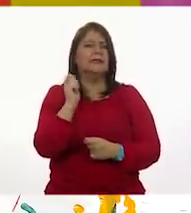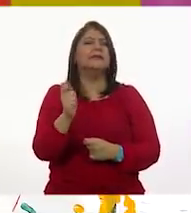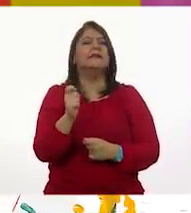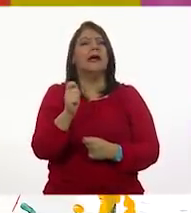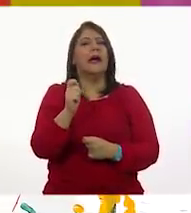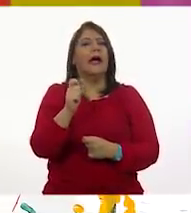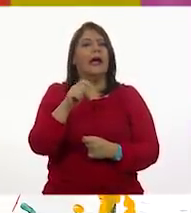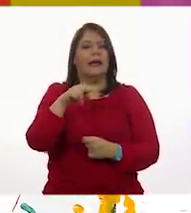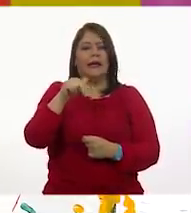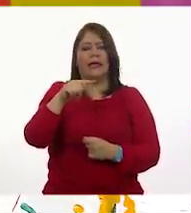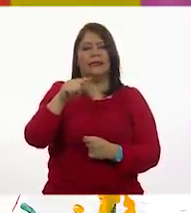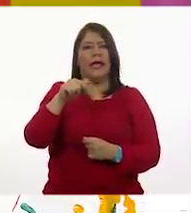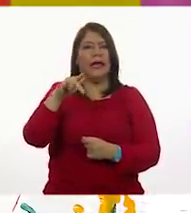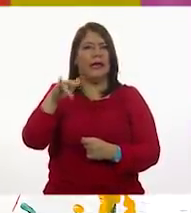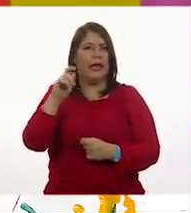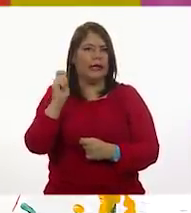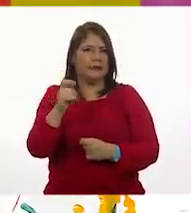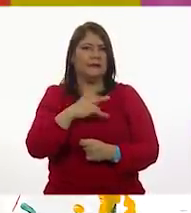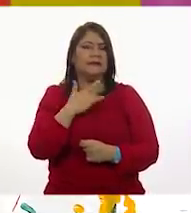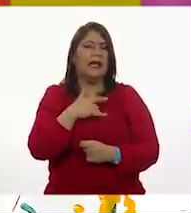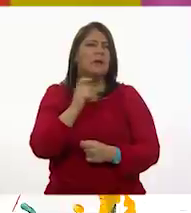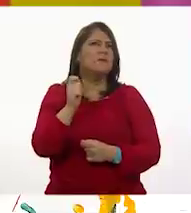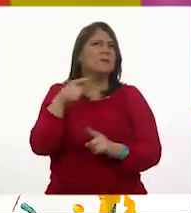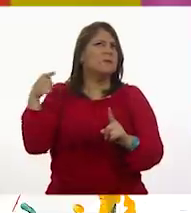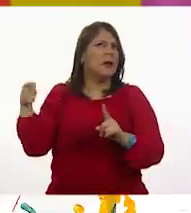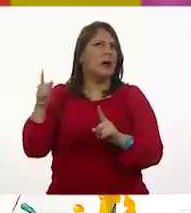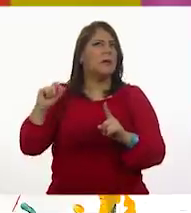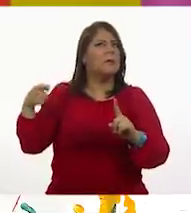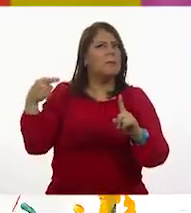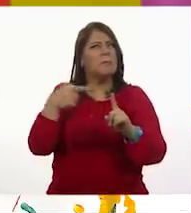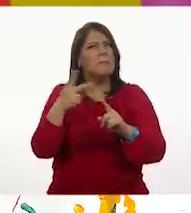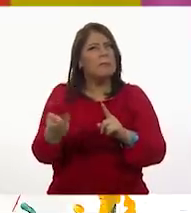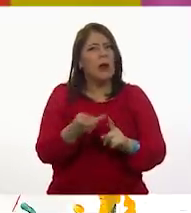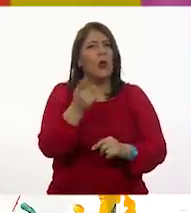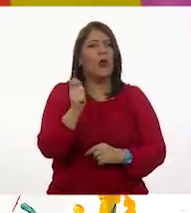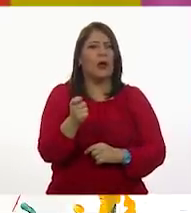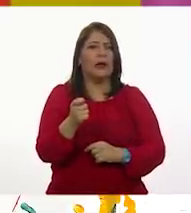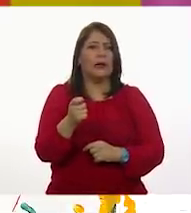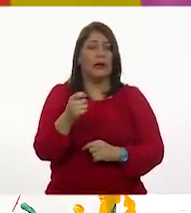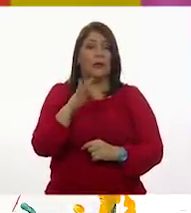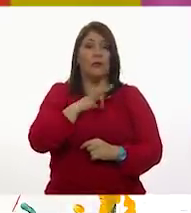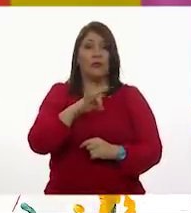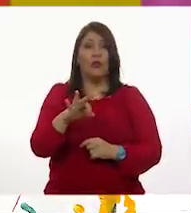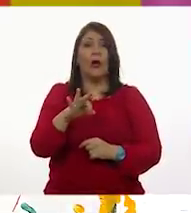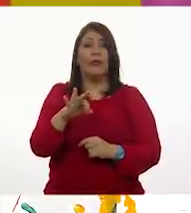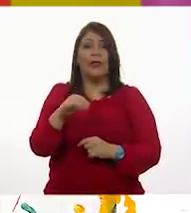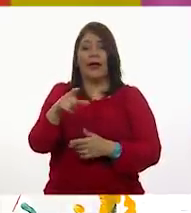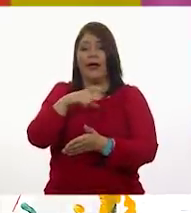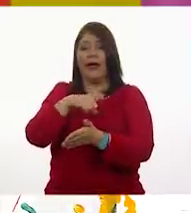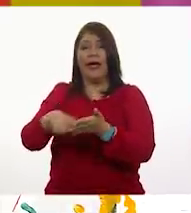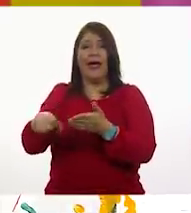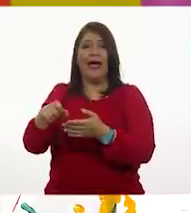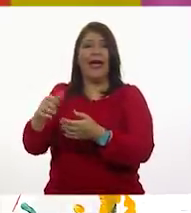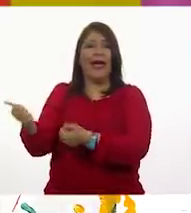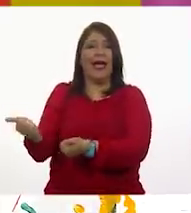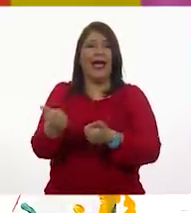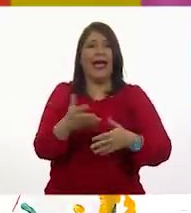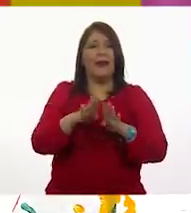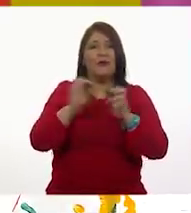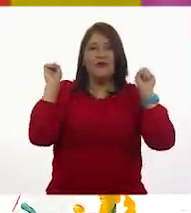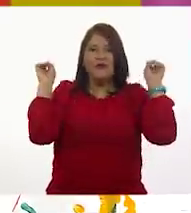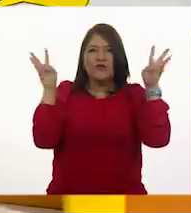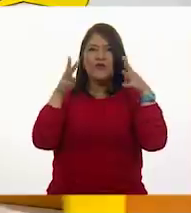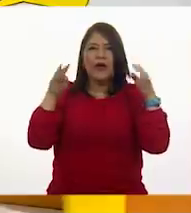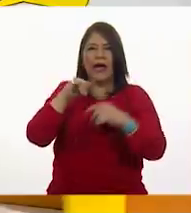llama Natalia, en donde pregunta si puede tener un ajolote como mascota. ¿Ah? ¿Un ajolote